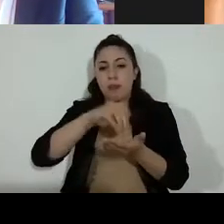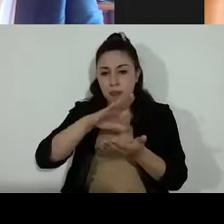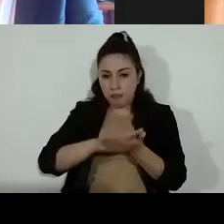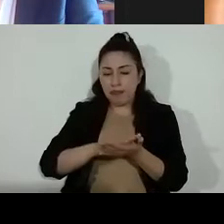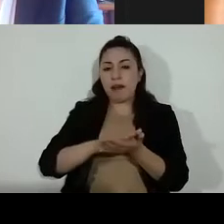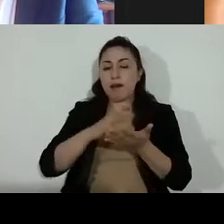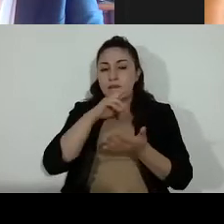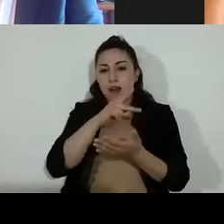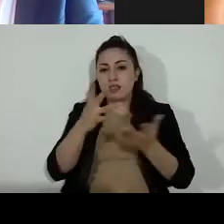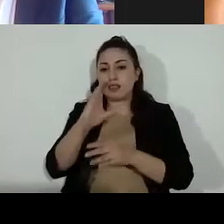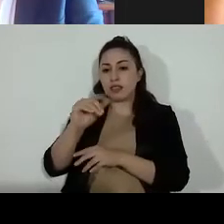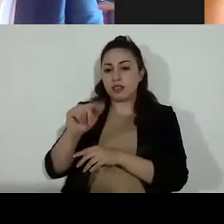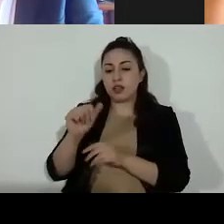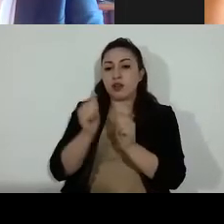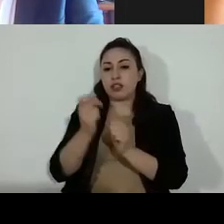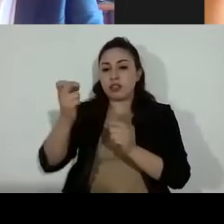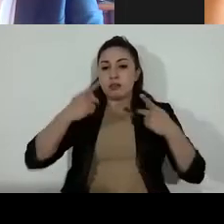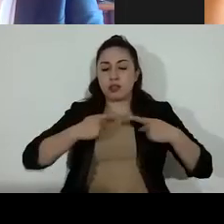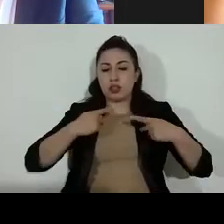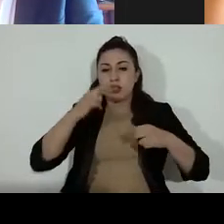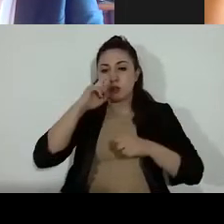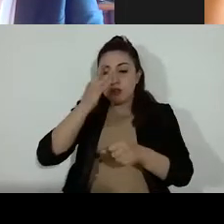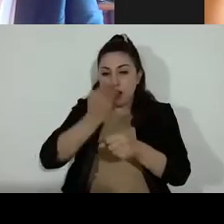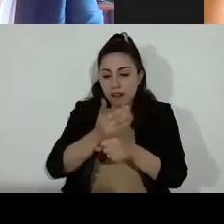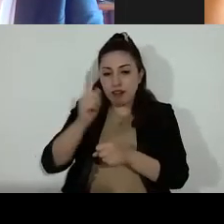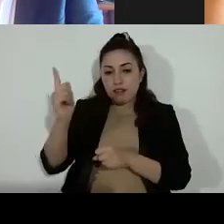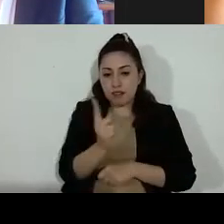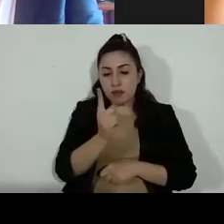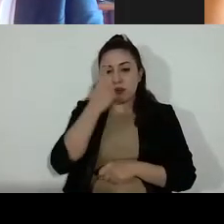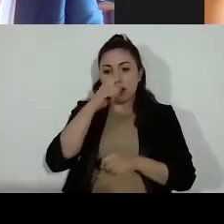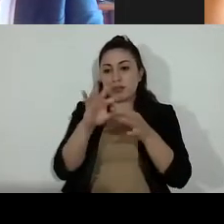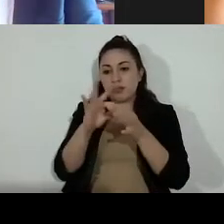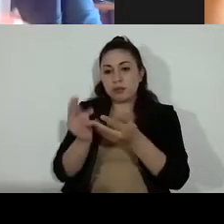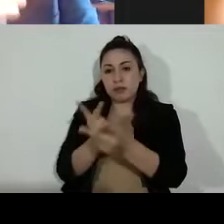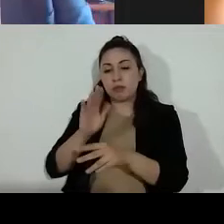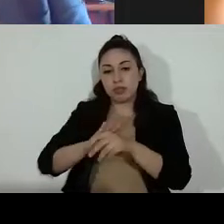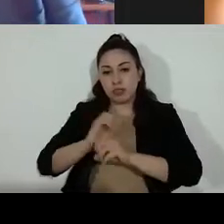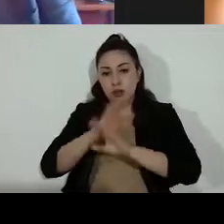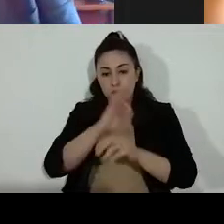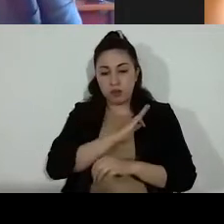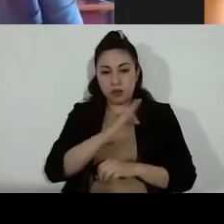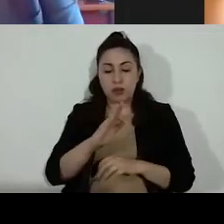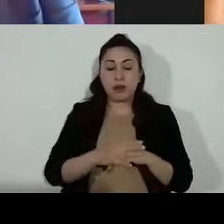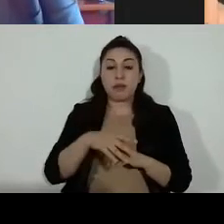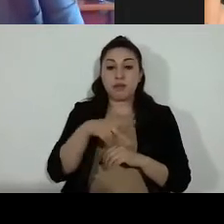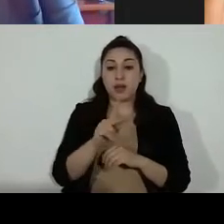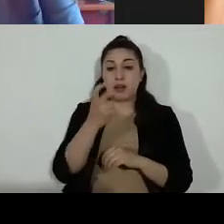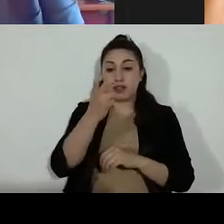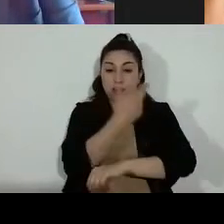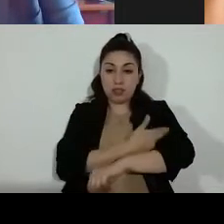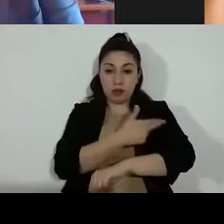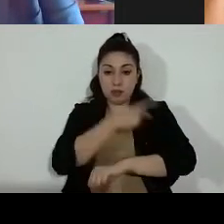a comparecer al servidor público en su caso. Pero la pregunta parlamentaria es una situación de